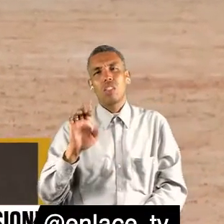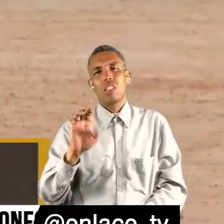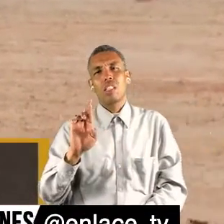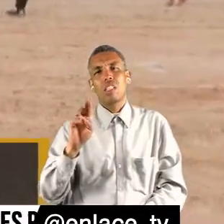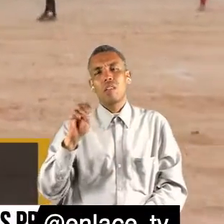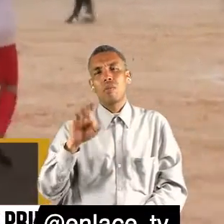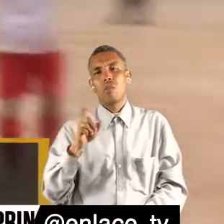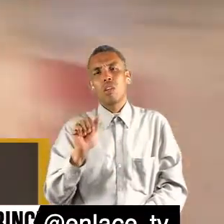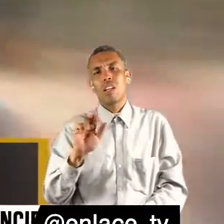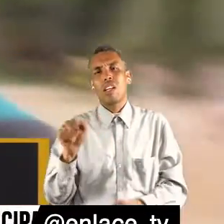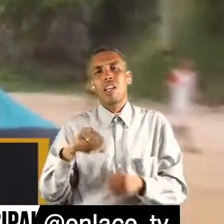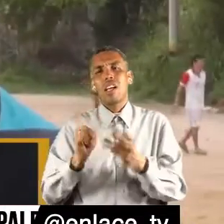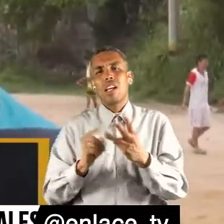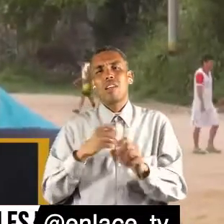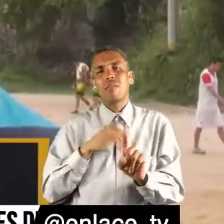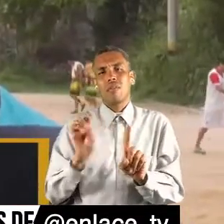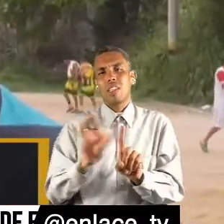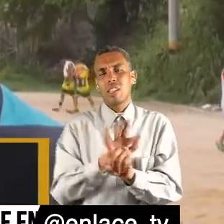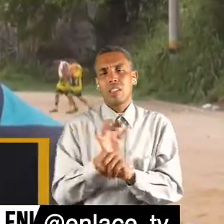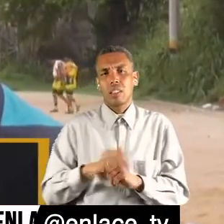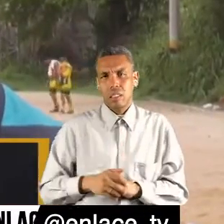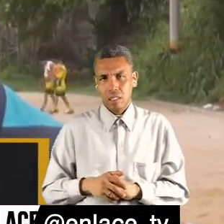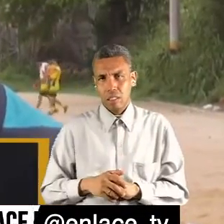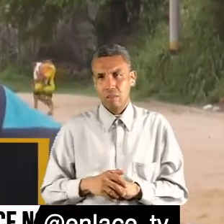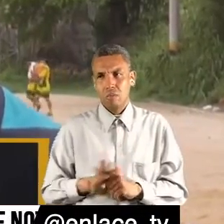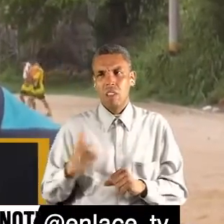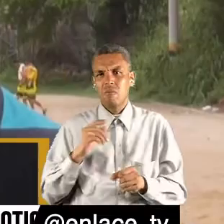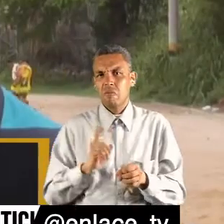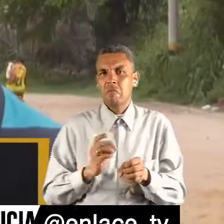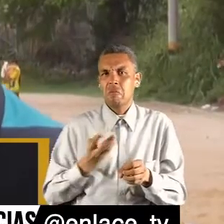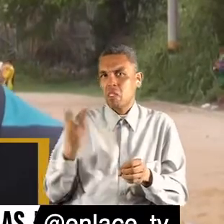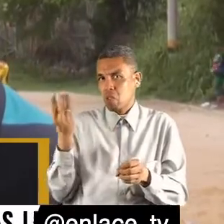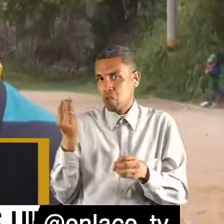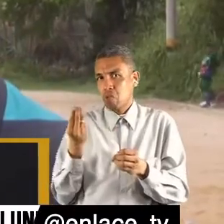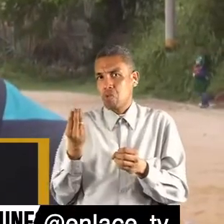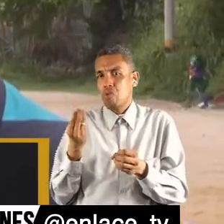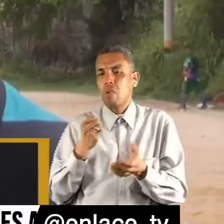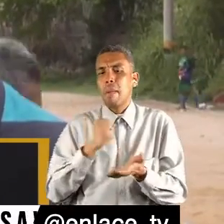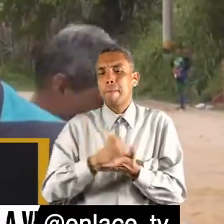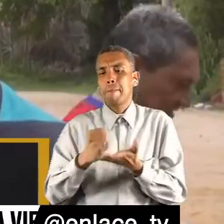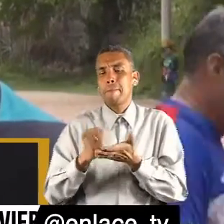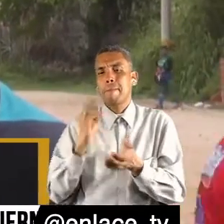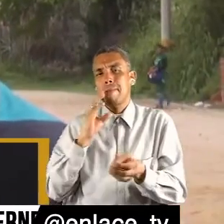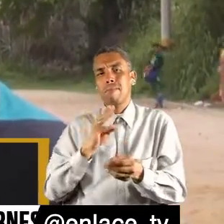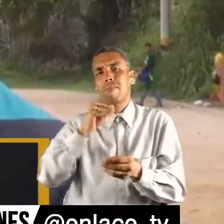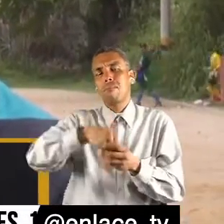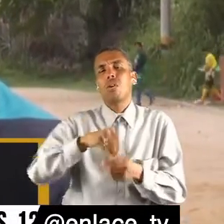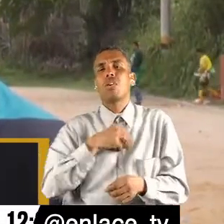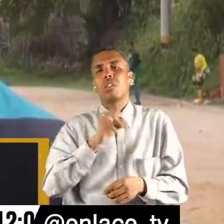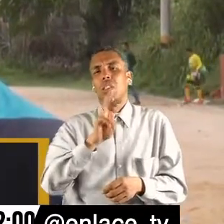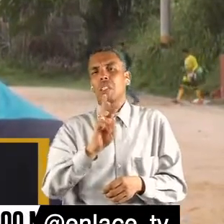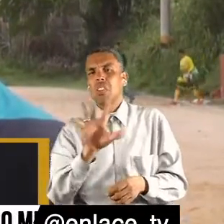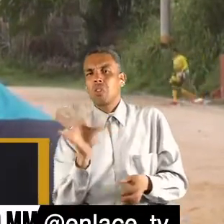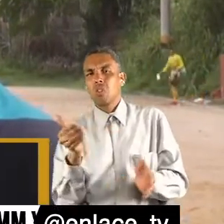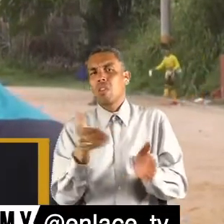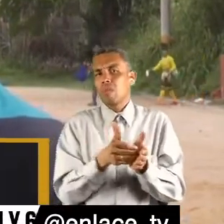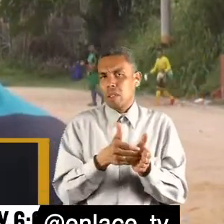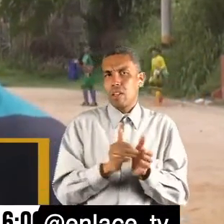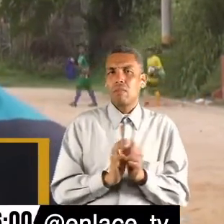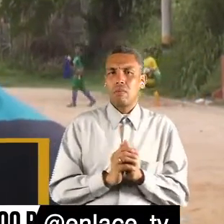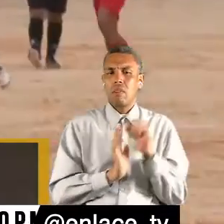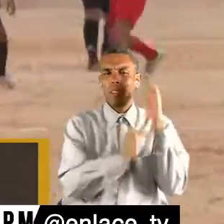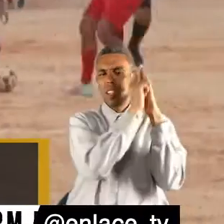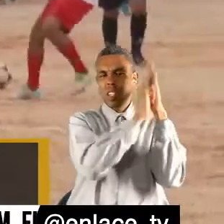son 350.000 pesos la inscripción, 2 veteranos por cada equipo, son 8 jugadores dentro del campo de juego y pueden inscribir